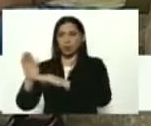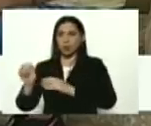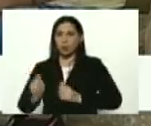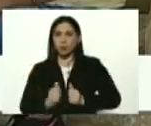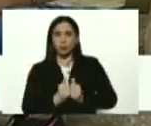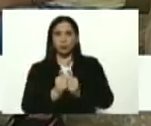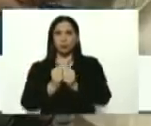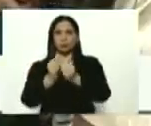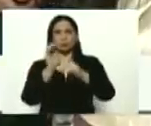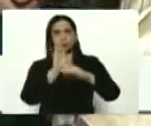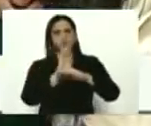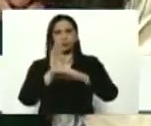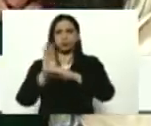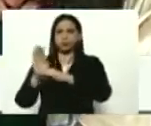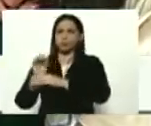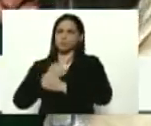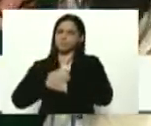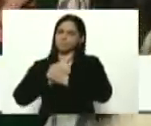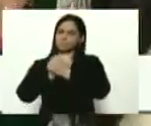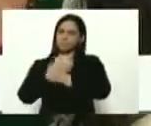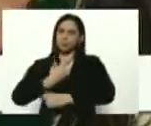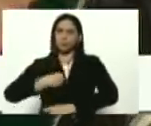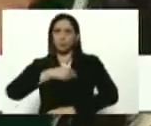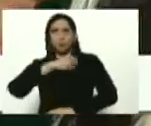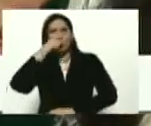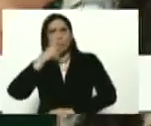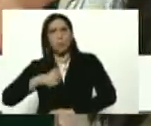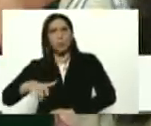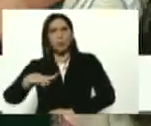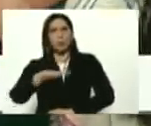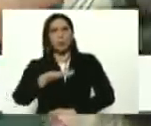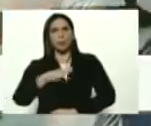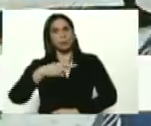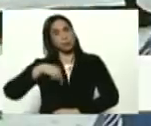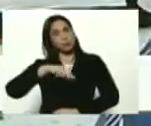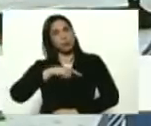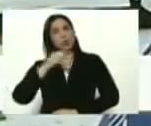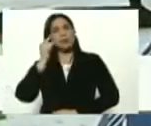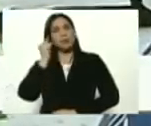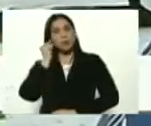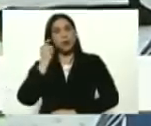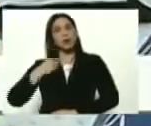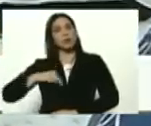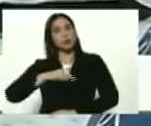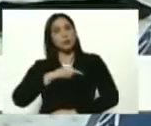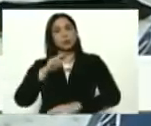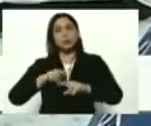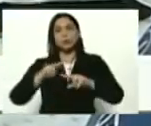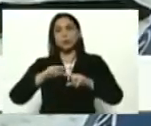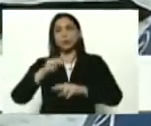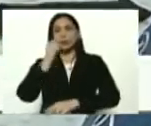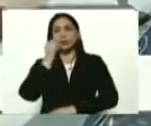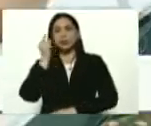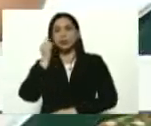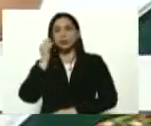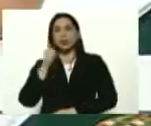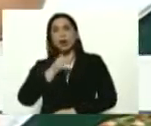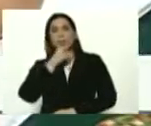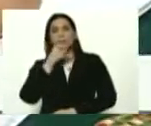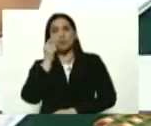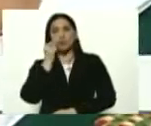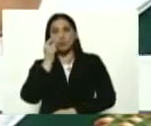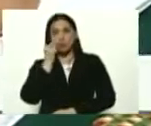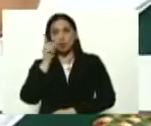para cuidar, para querer a nuestro pueblo, a nuestras mujeres, a nuestros niños, a nuestros abuelos. Conmigo también